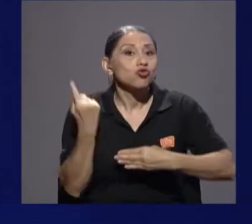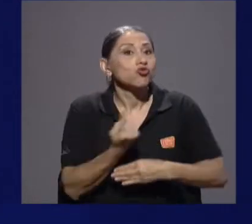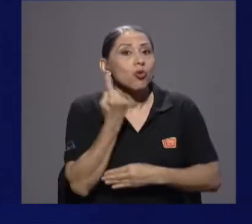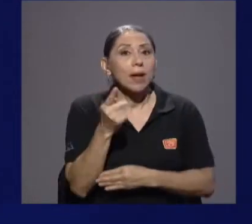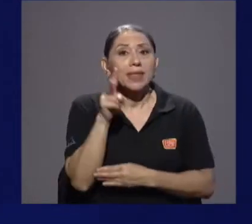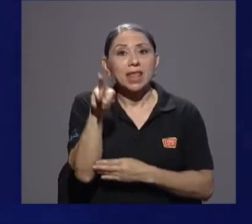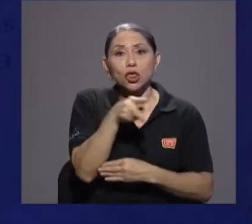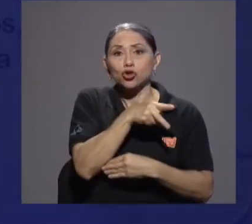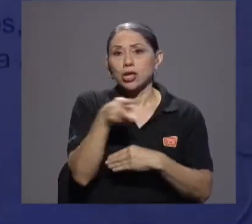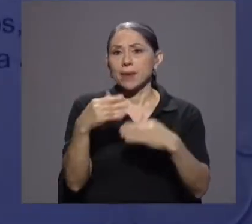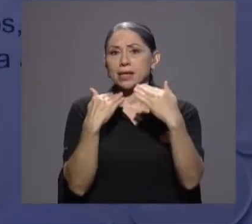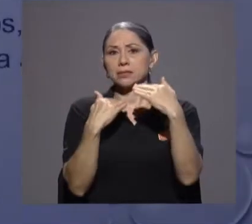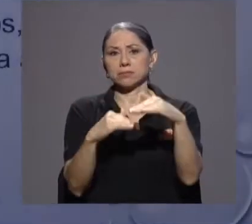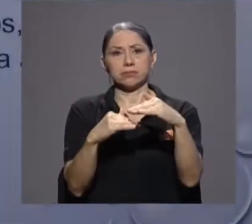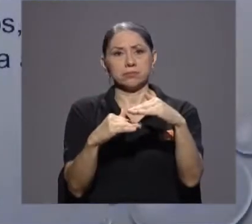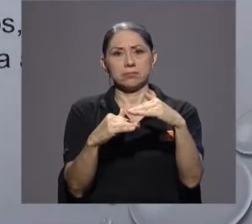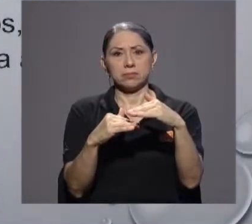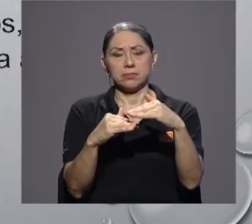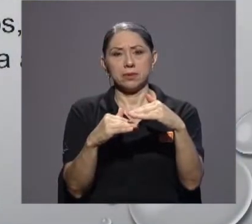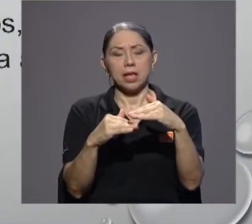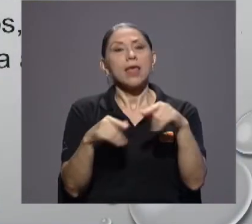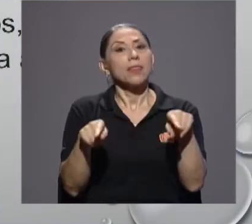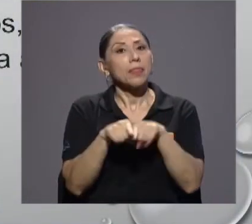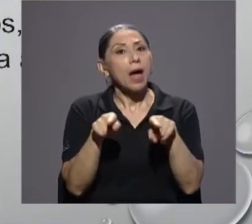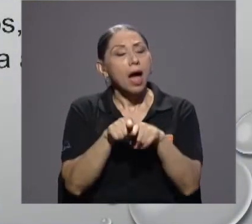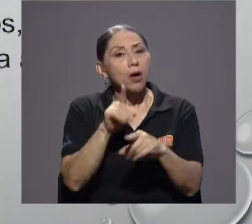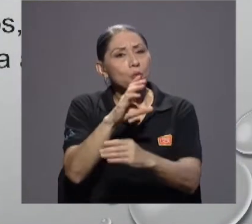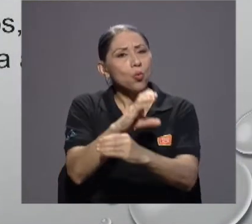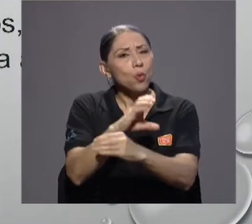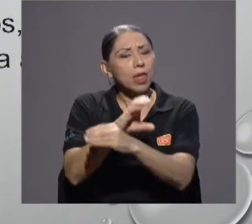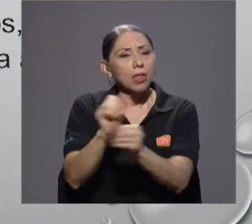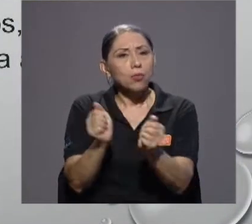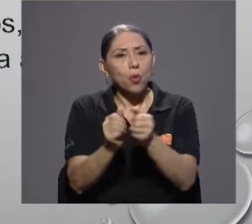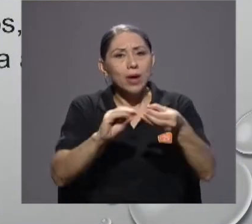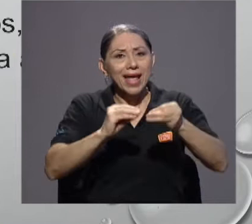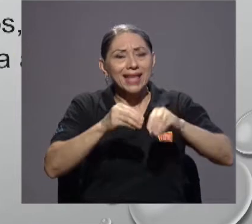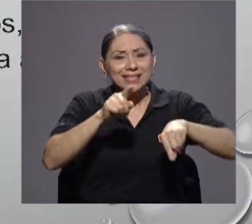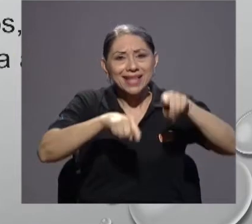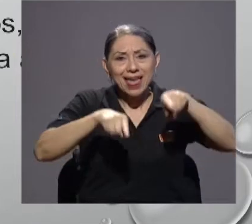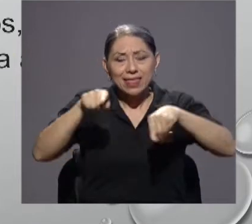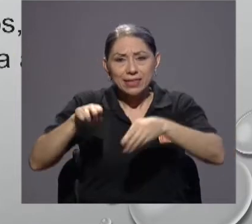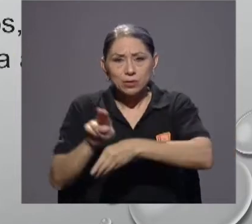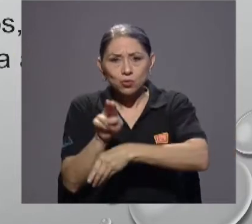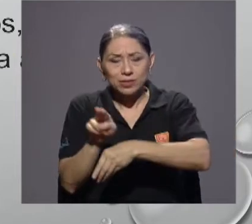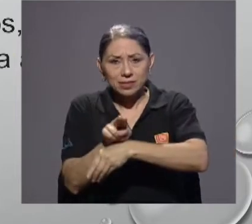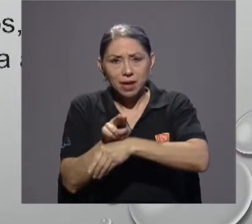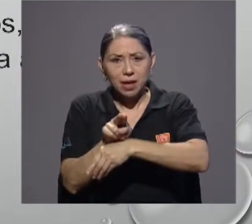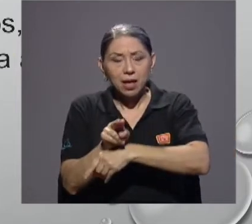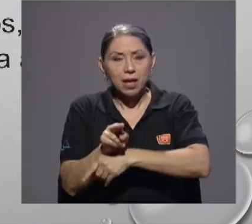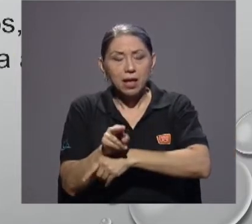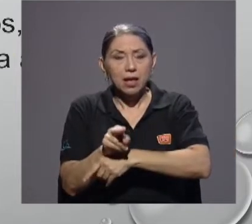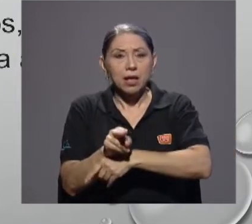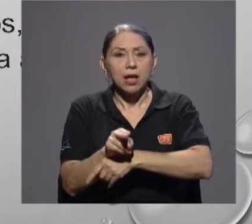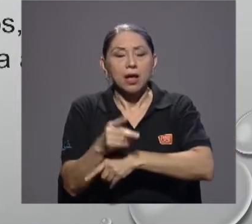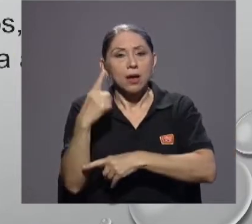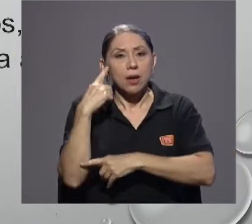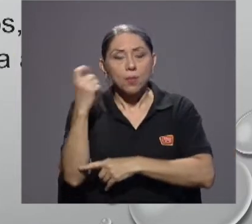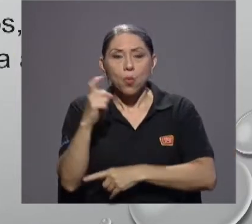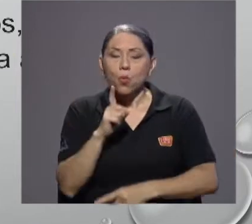¿verdad? Y por otro lado, hay que tener mucho cuidado con las estadísticas que utilizamos, porque en